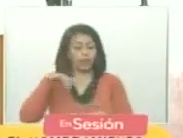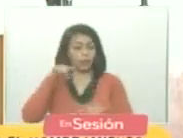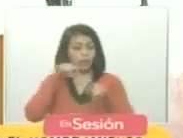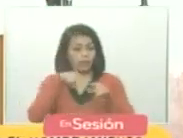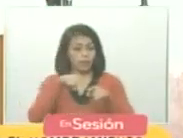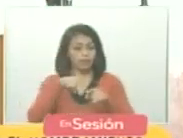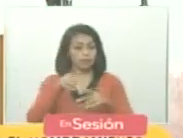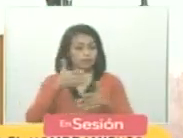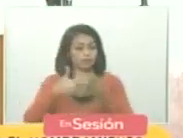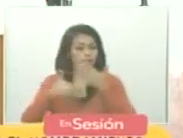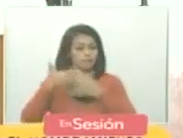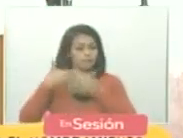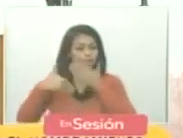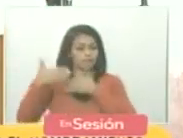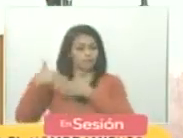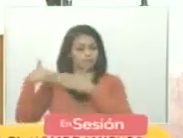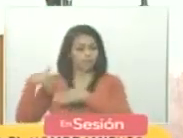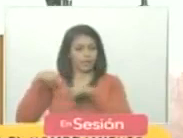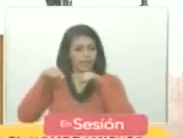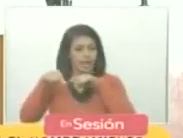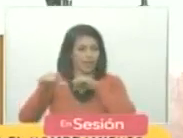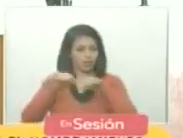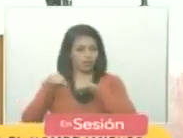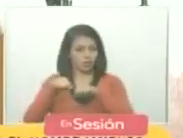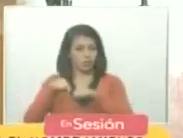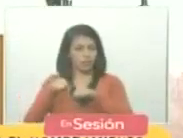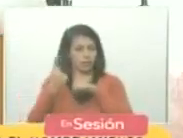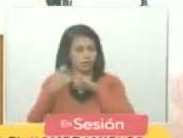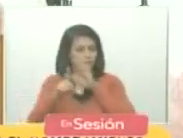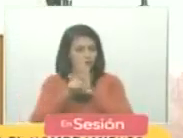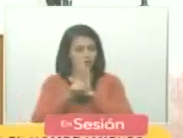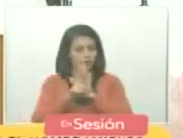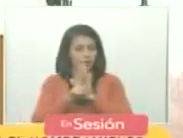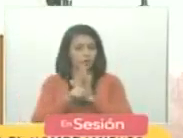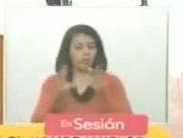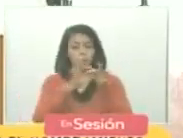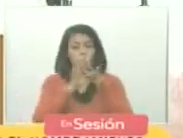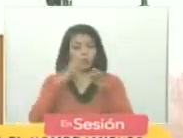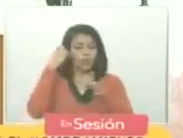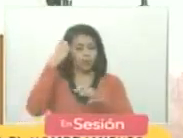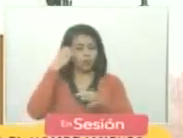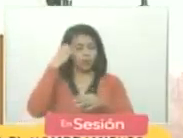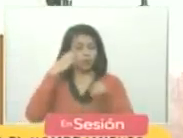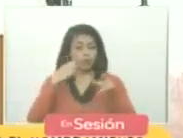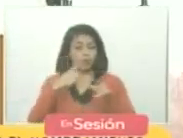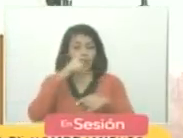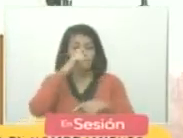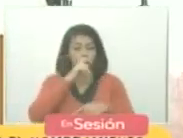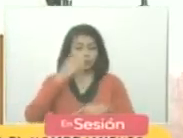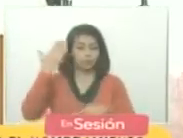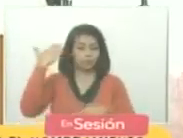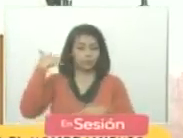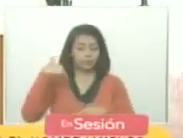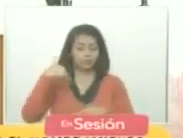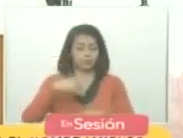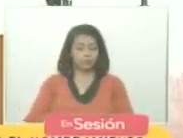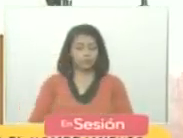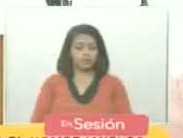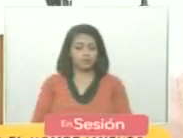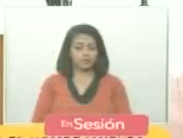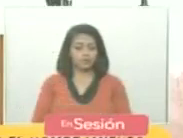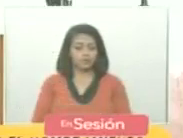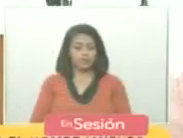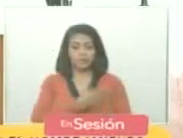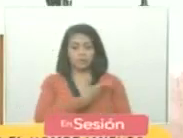de retroceso en esa actuación ilegal y legítima es la Unión Europea. Recordemos que el año pasado